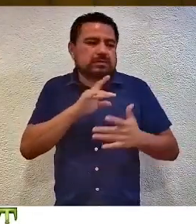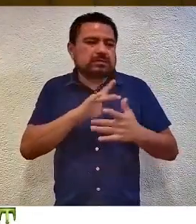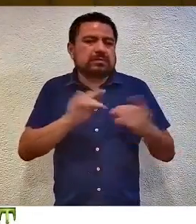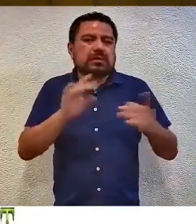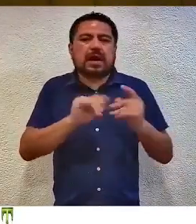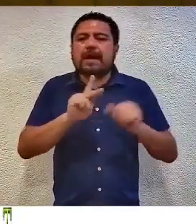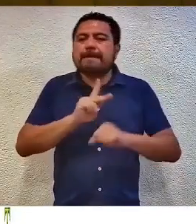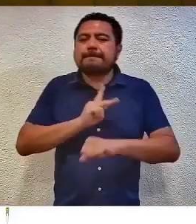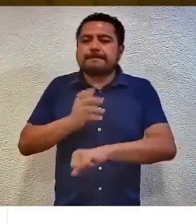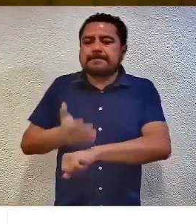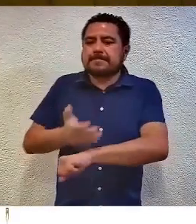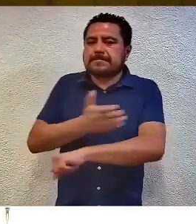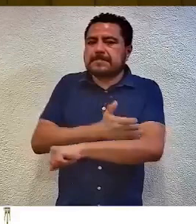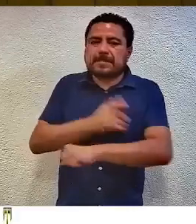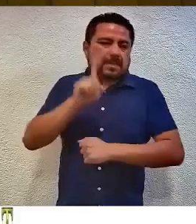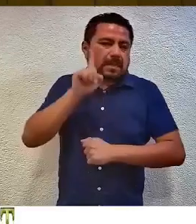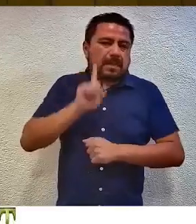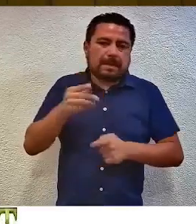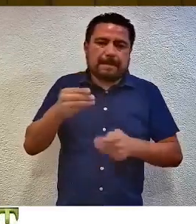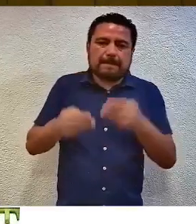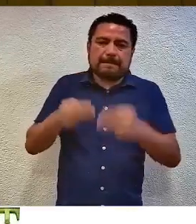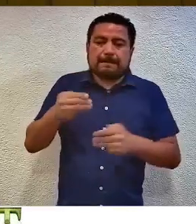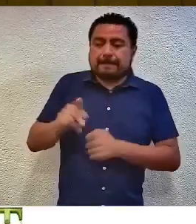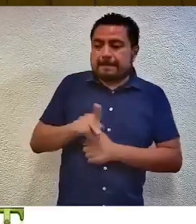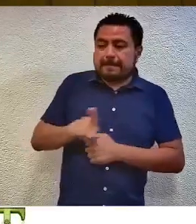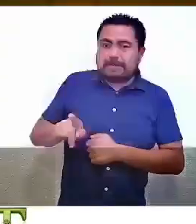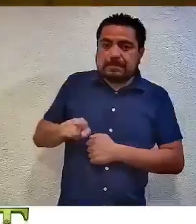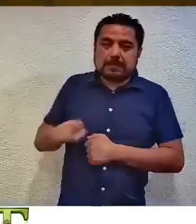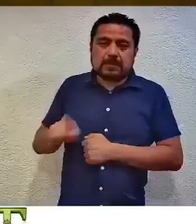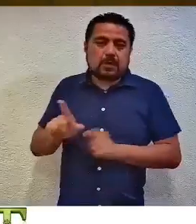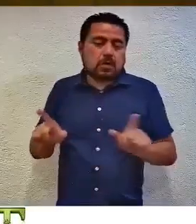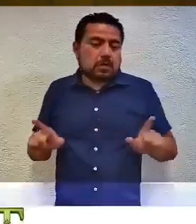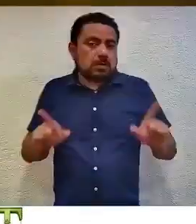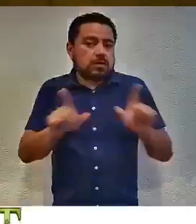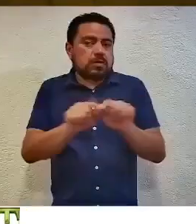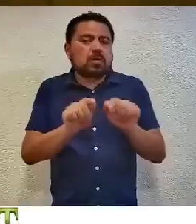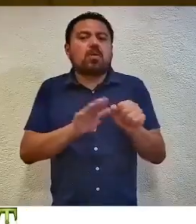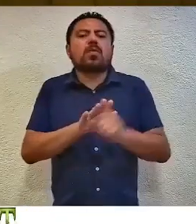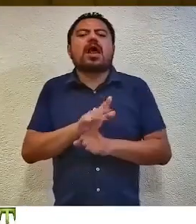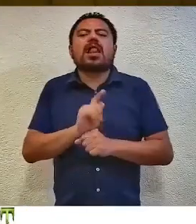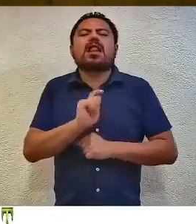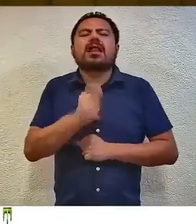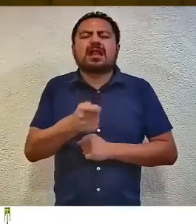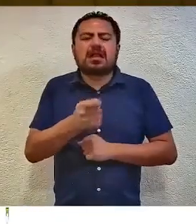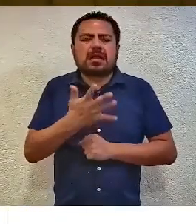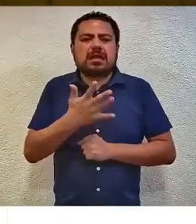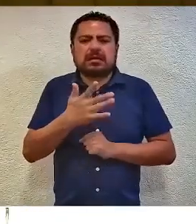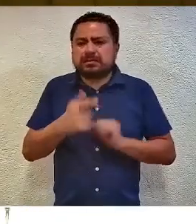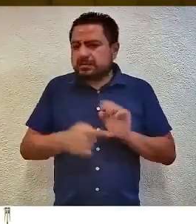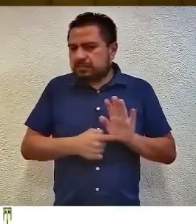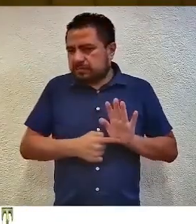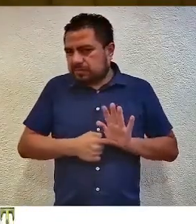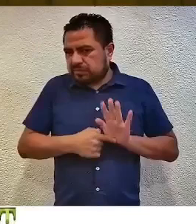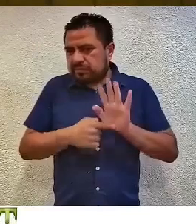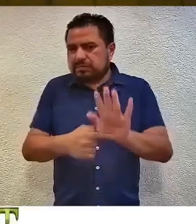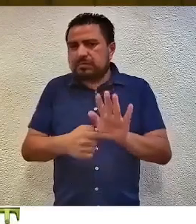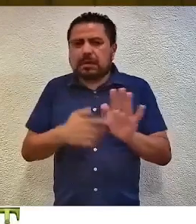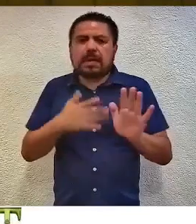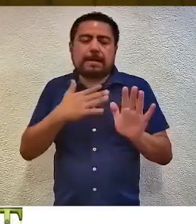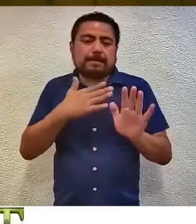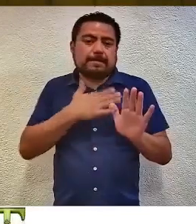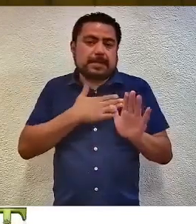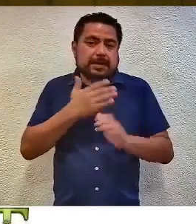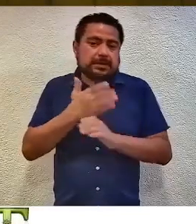mis compañeras magistradas, pero es solamente con el ánimo de ilustrar mis